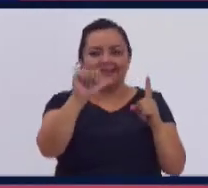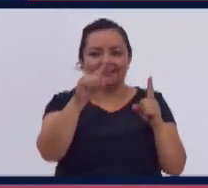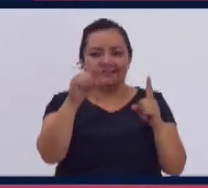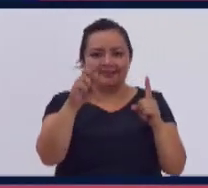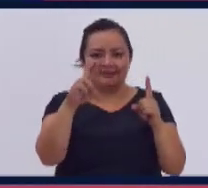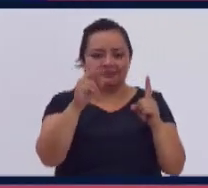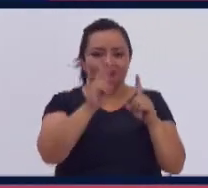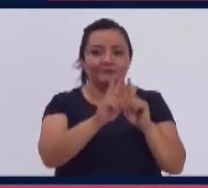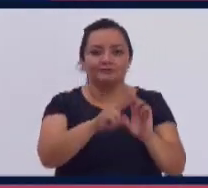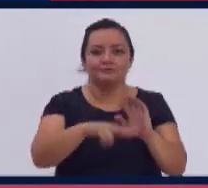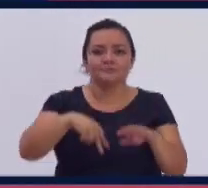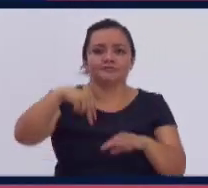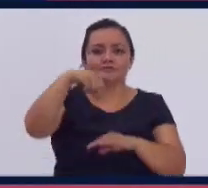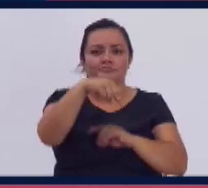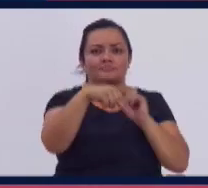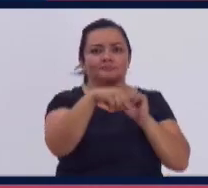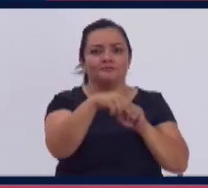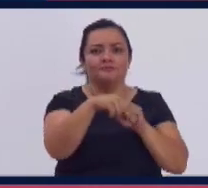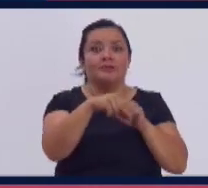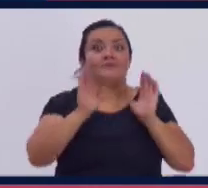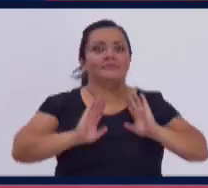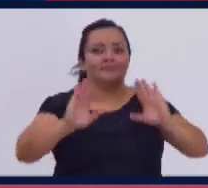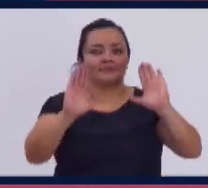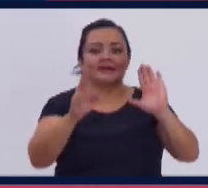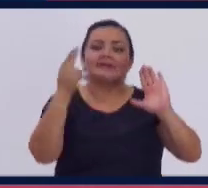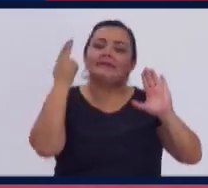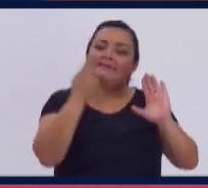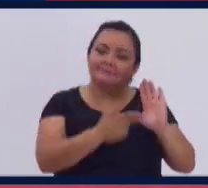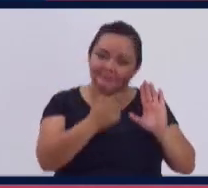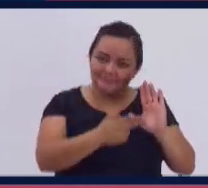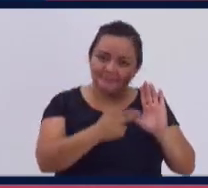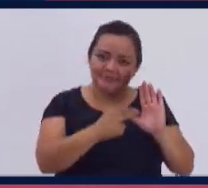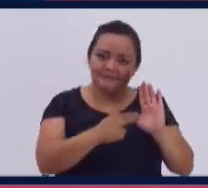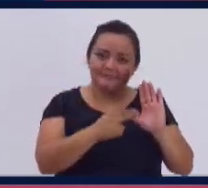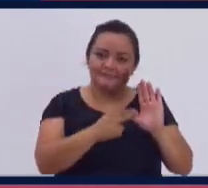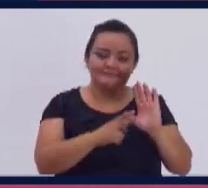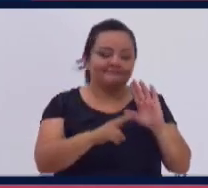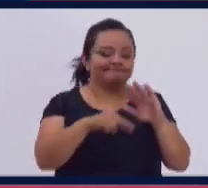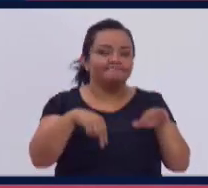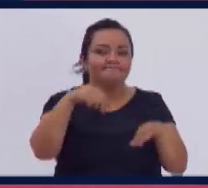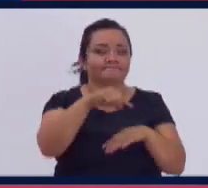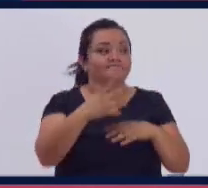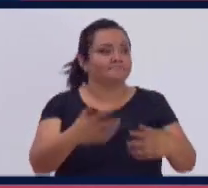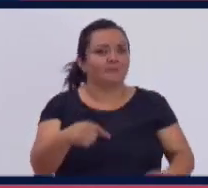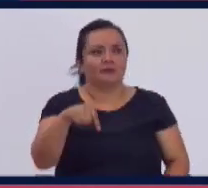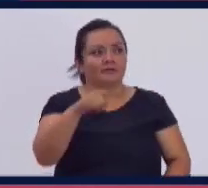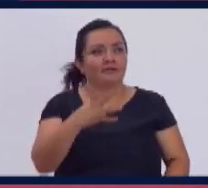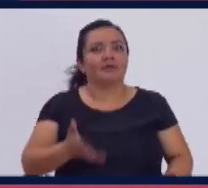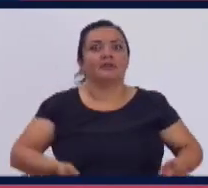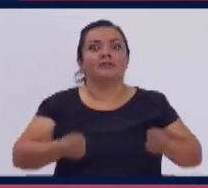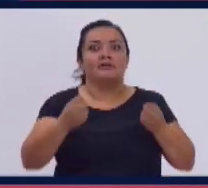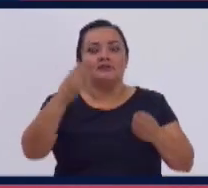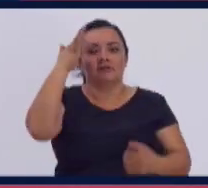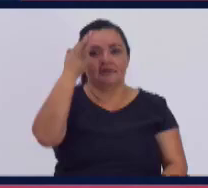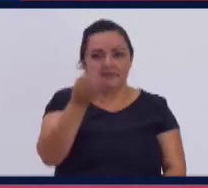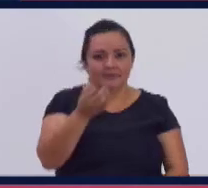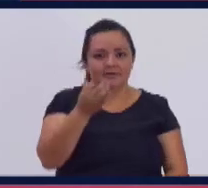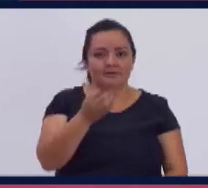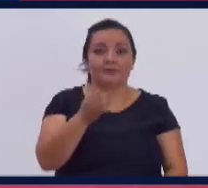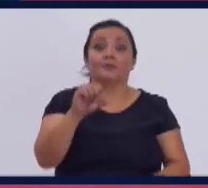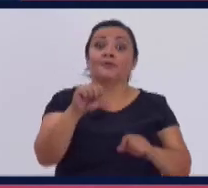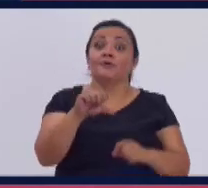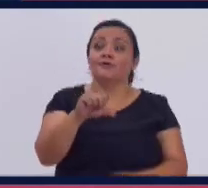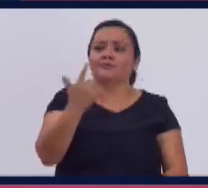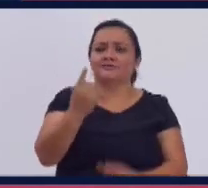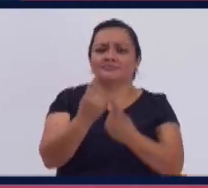otros. El mismo milagro que había afectado para salvación a unos había hecho que